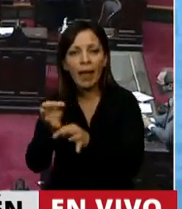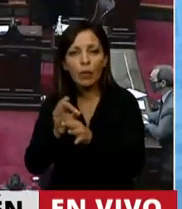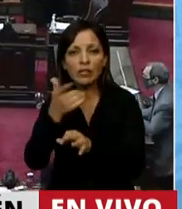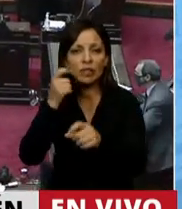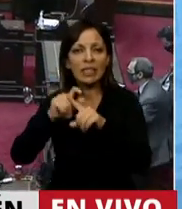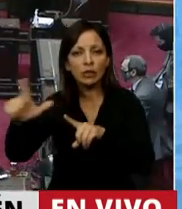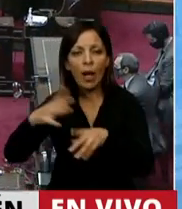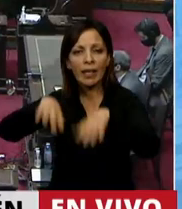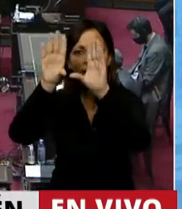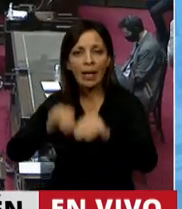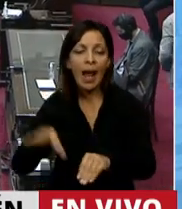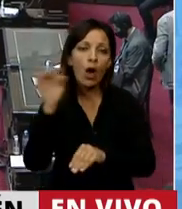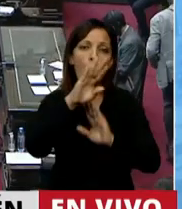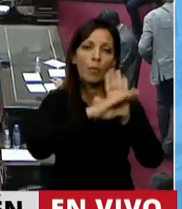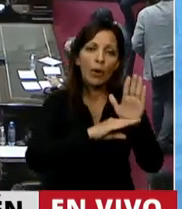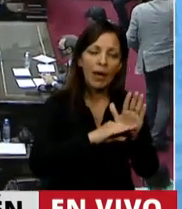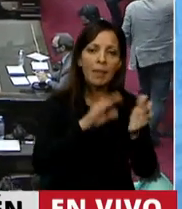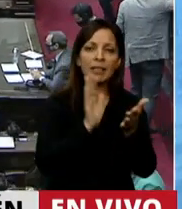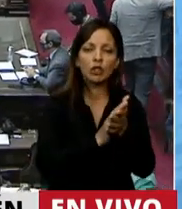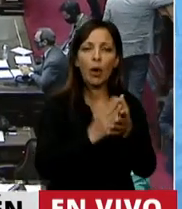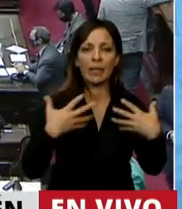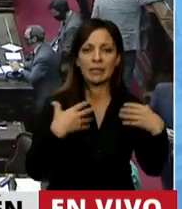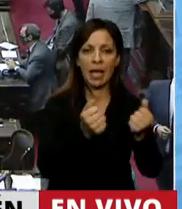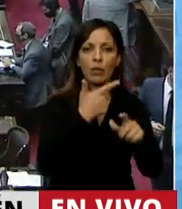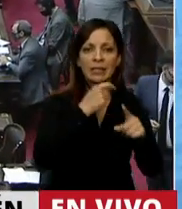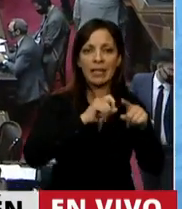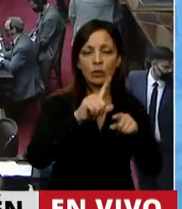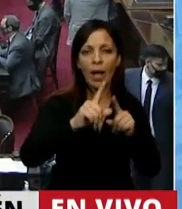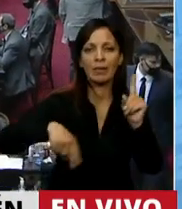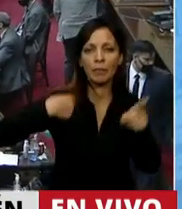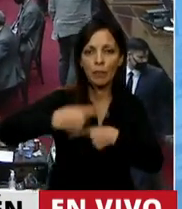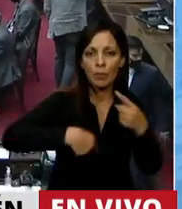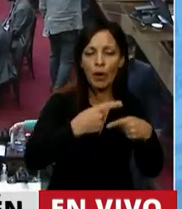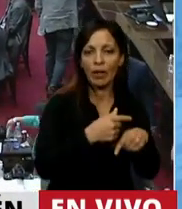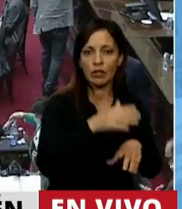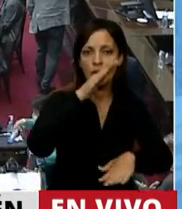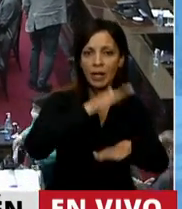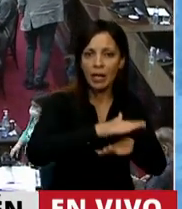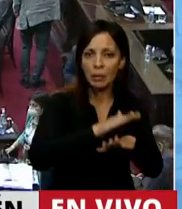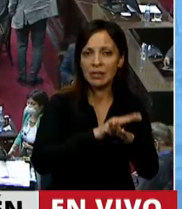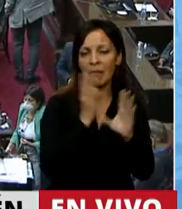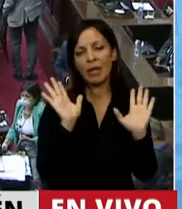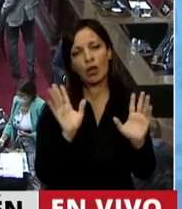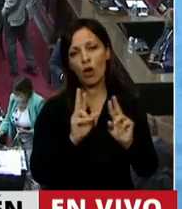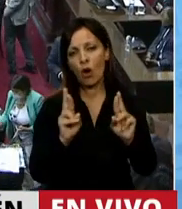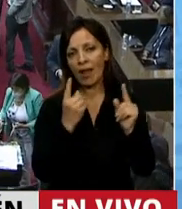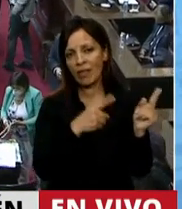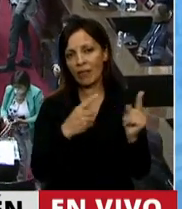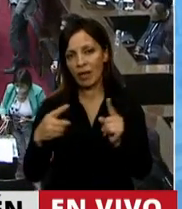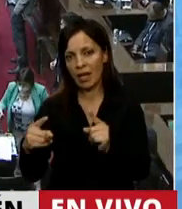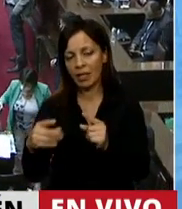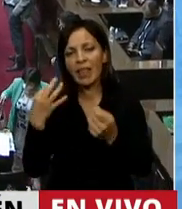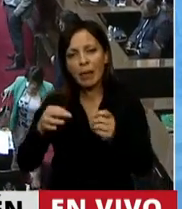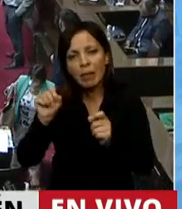Sexual Integral o el Programa Nacional de Salud Sexual y Procreación Responsable, y sea de cumplimiento efectivo en cada rincón